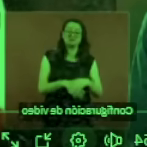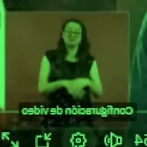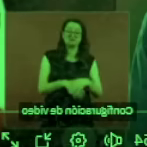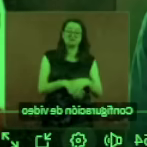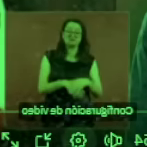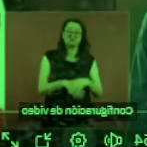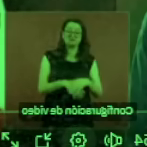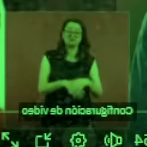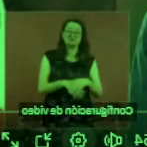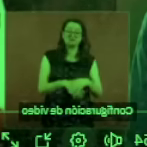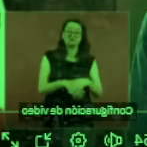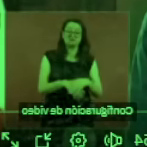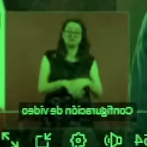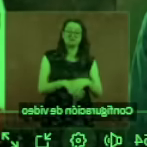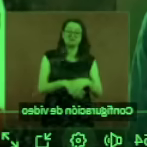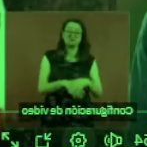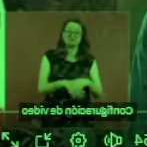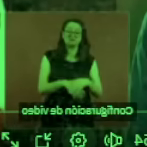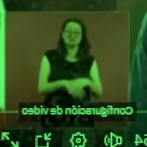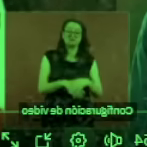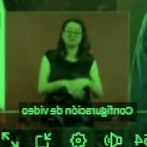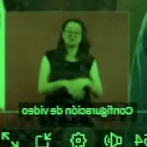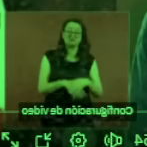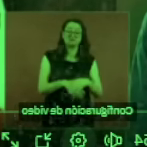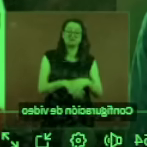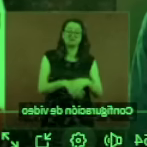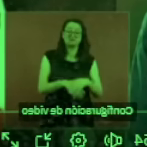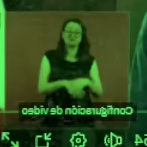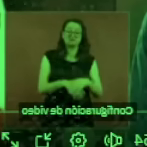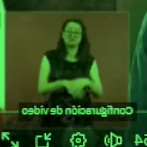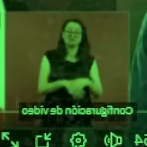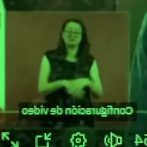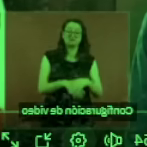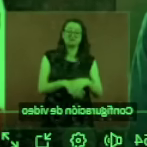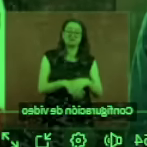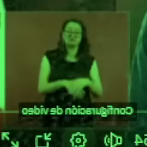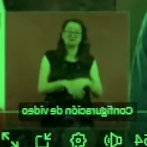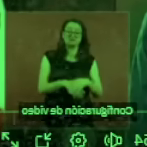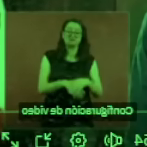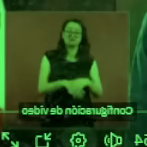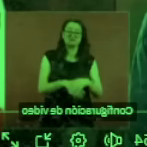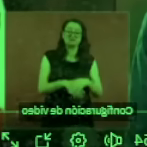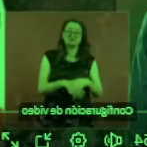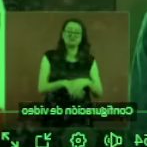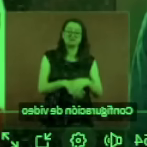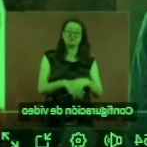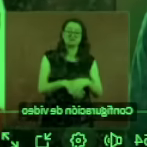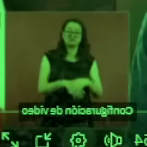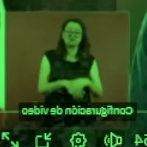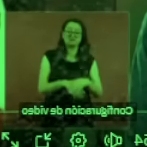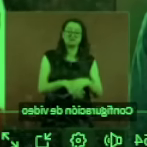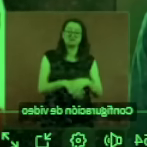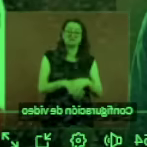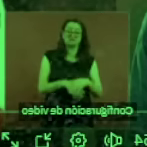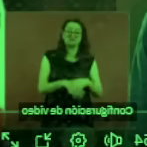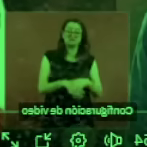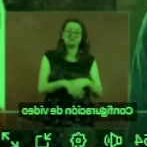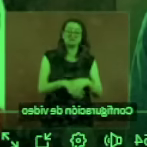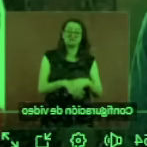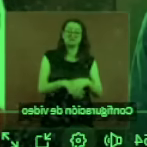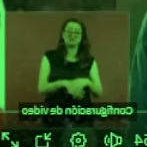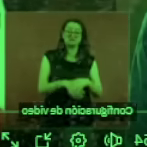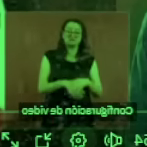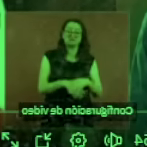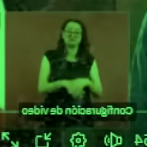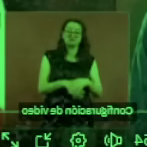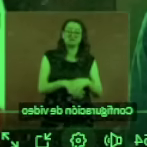ni las oraciones que dicen. Vamos a ver cómo es que pues ella dice que nos libró de las cadenas. Prácticamente